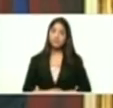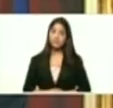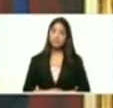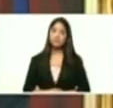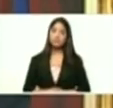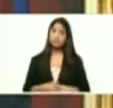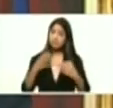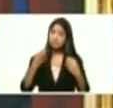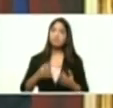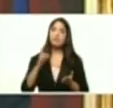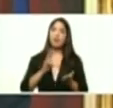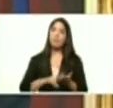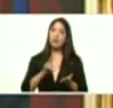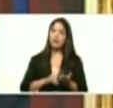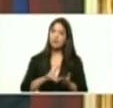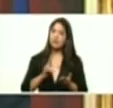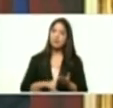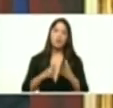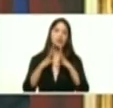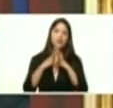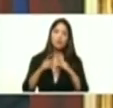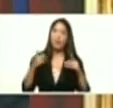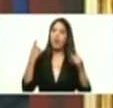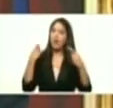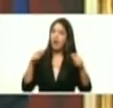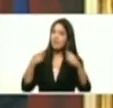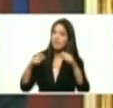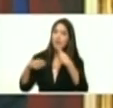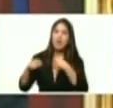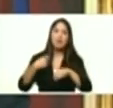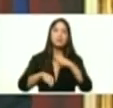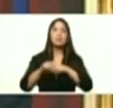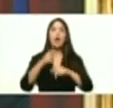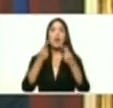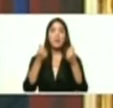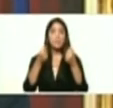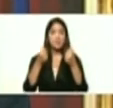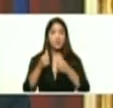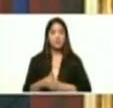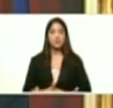para garantizar los eslabones de la distribución, comercialización y precio.